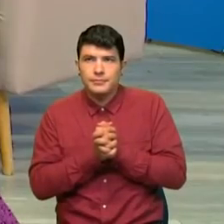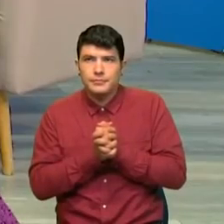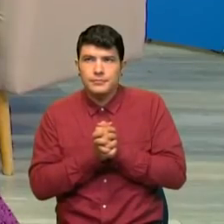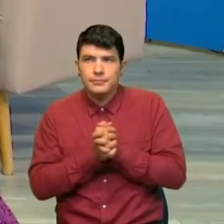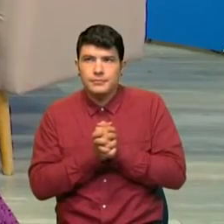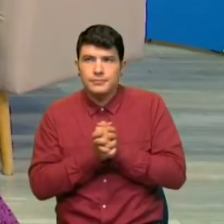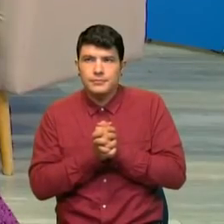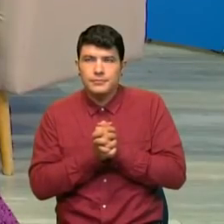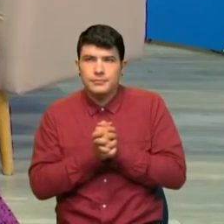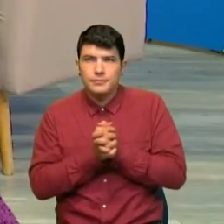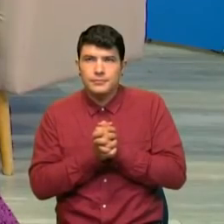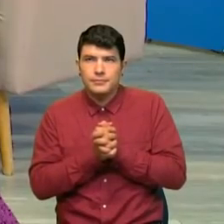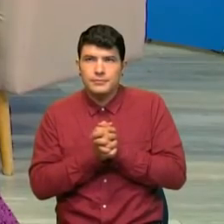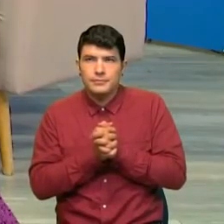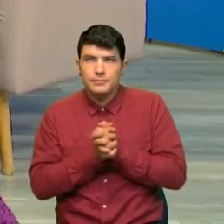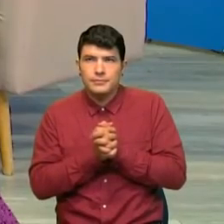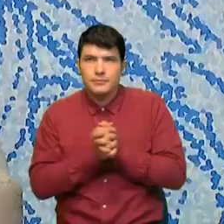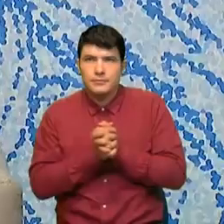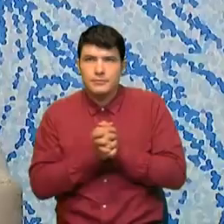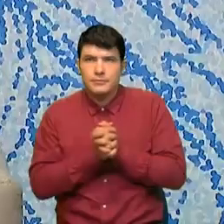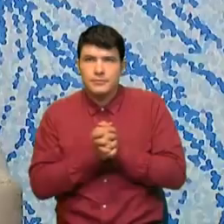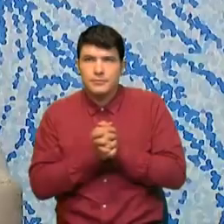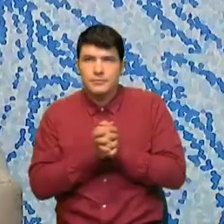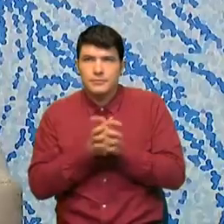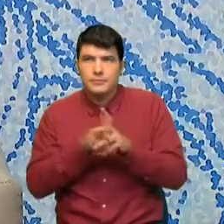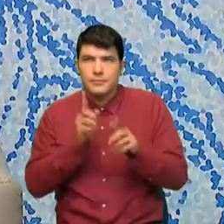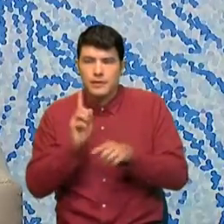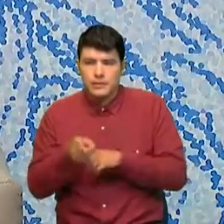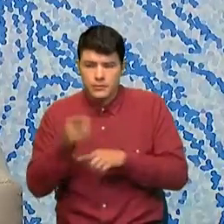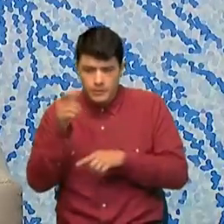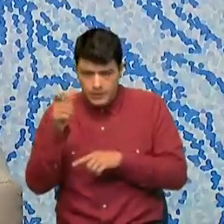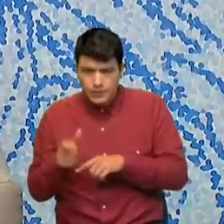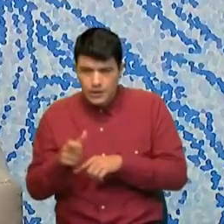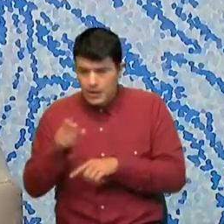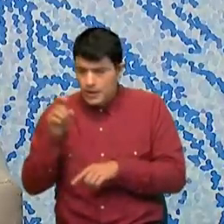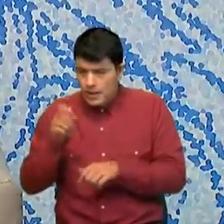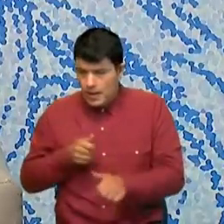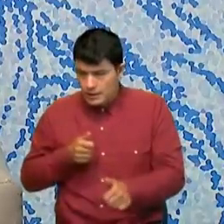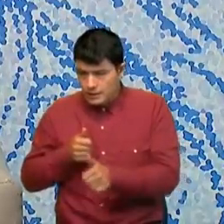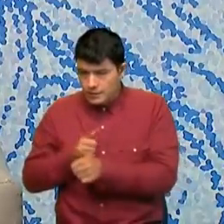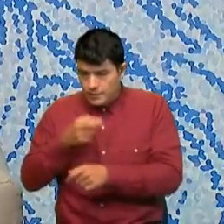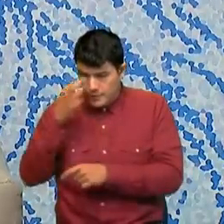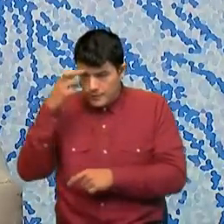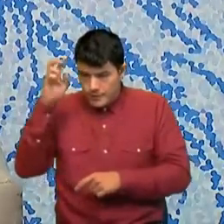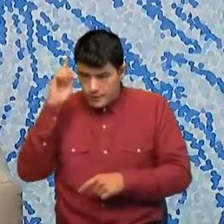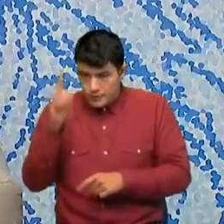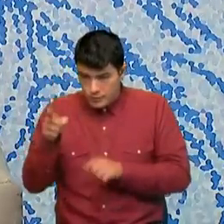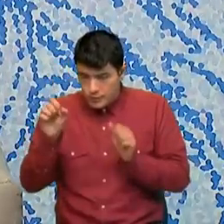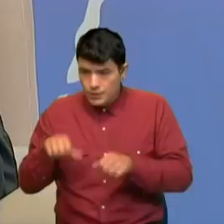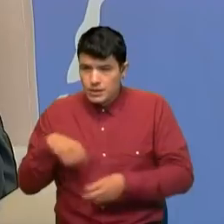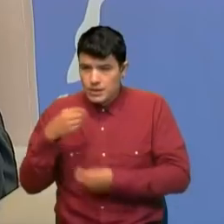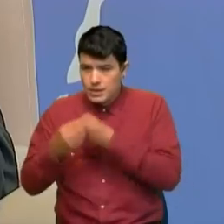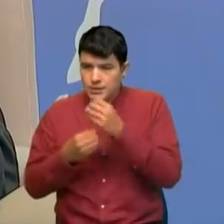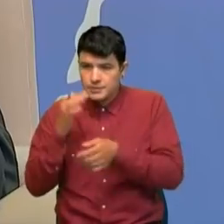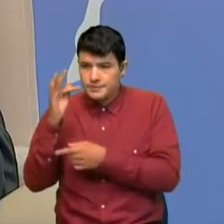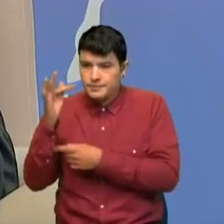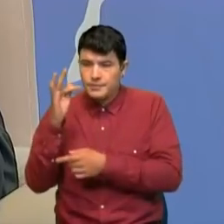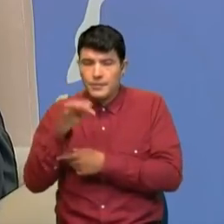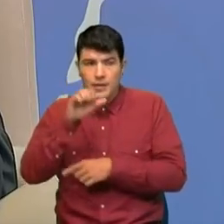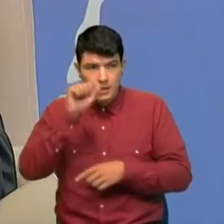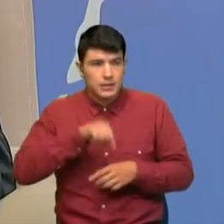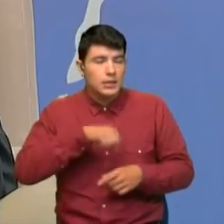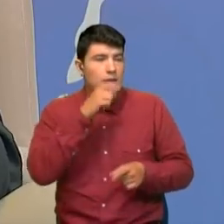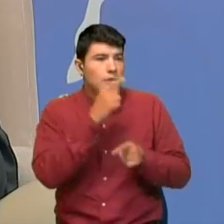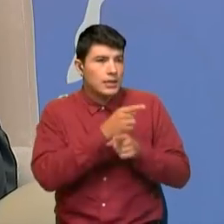Bueno, ¿tendría que asesorarse de un abogado? ¿Necesita un profesional del derecho para hacer un testamento? Sí, lo ideal